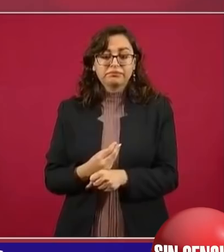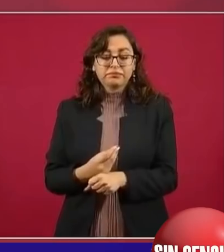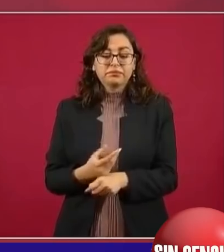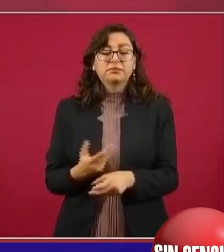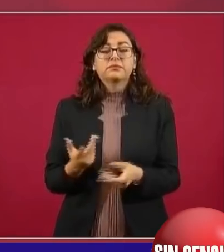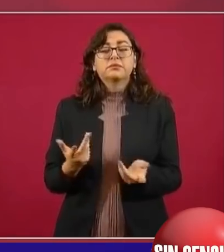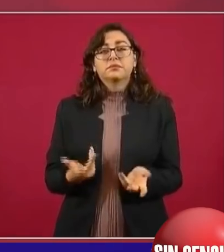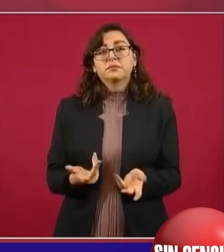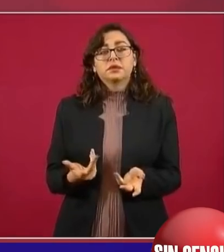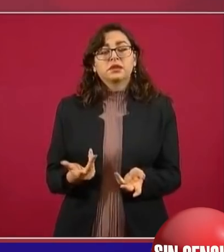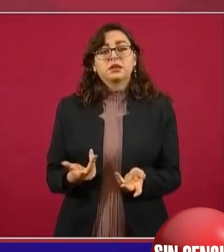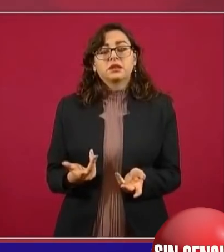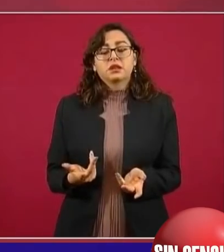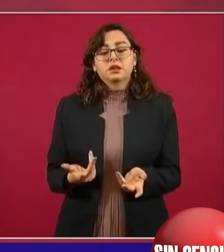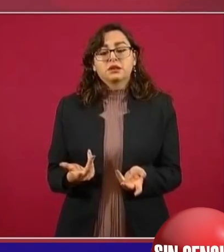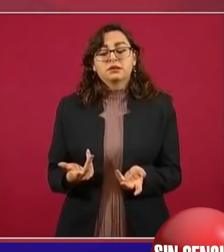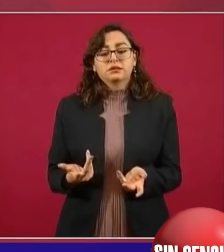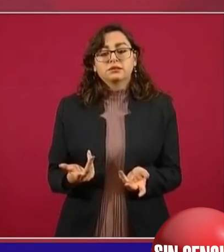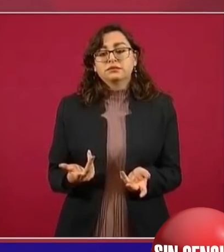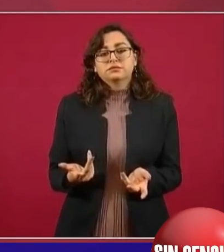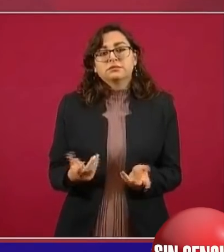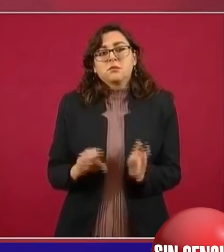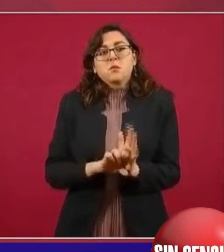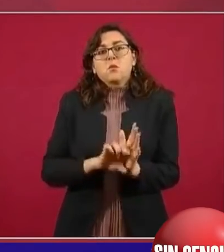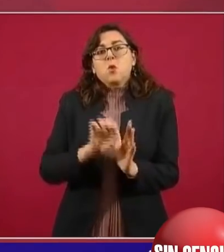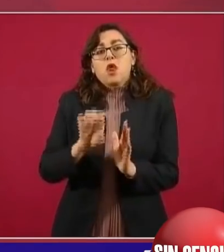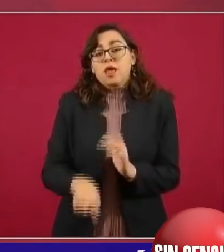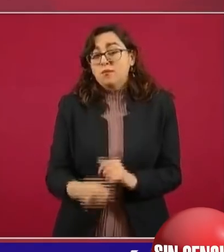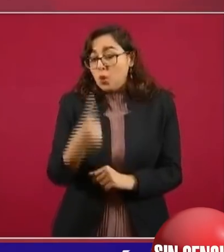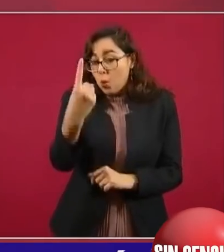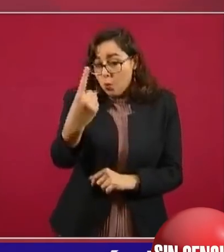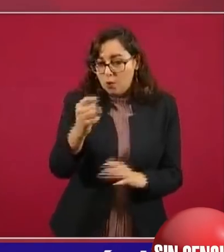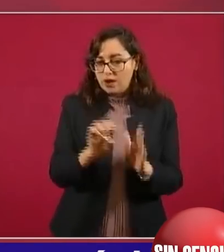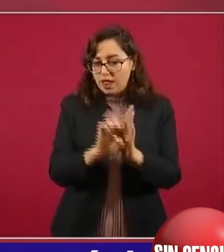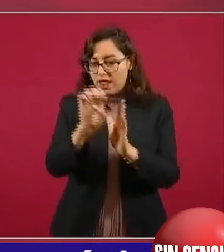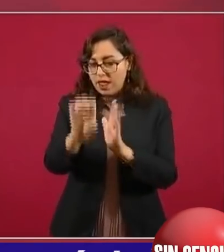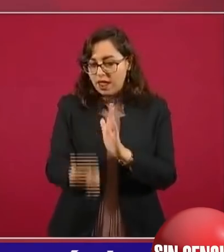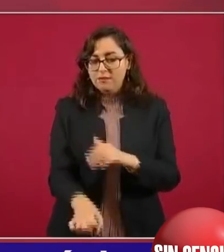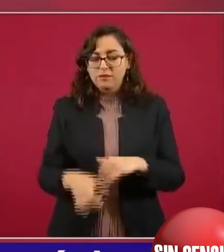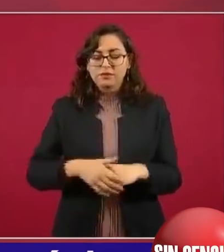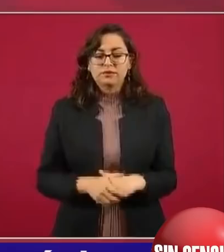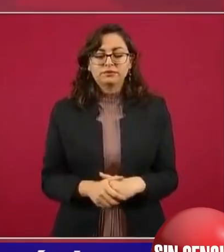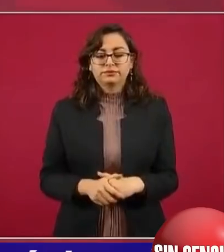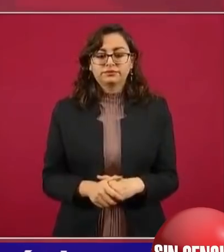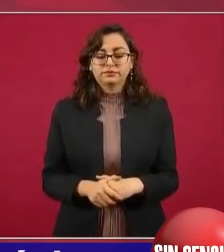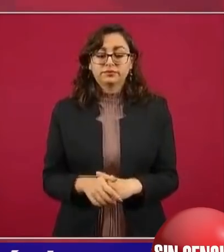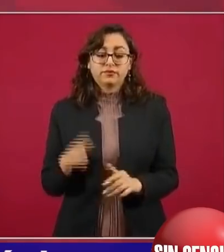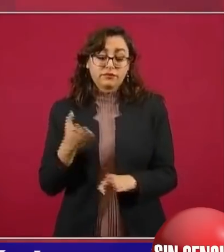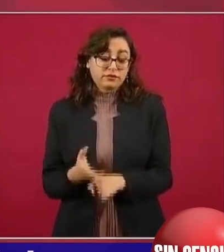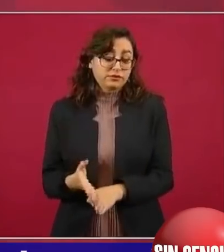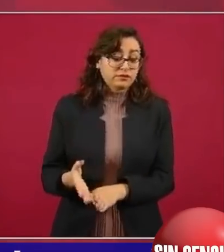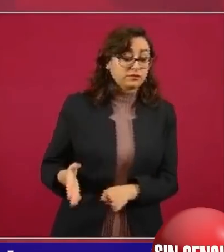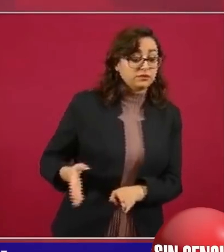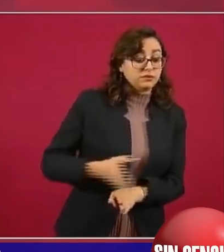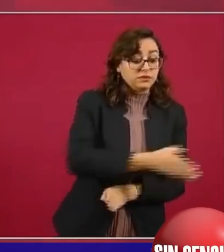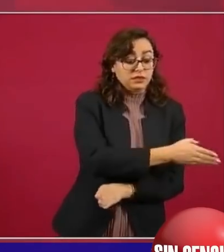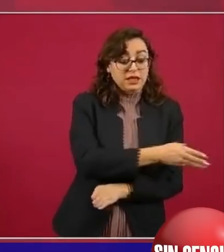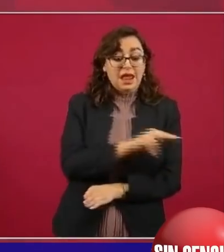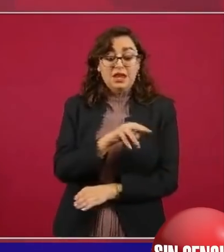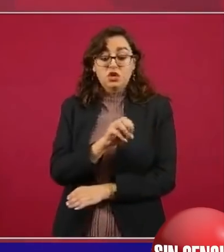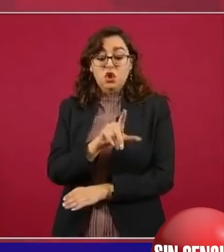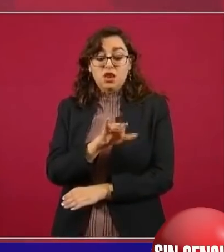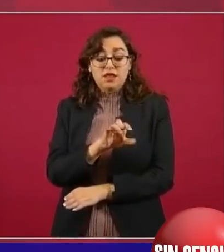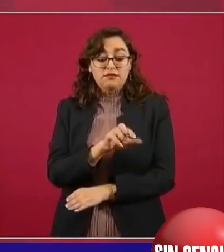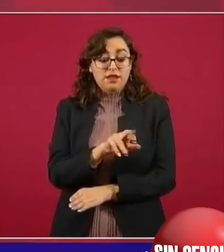porque, por solo poner un ejemplo, durante todo el tiempo que ellos estuvieron,